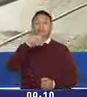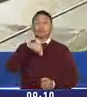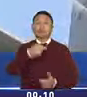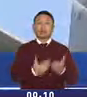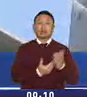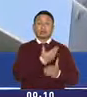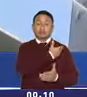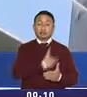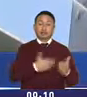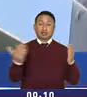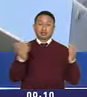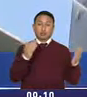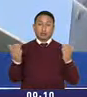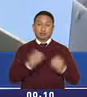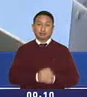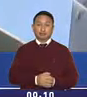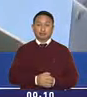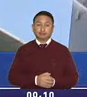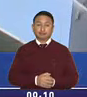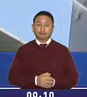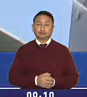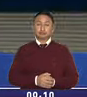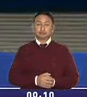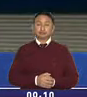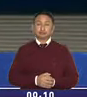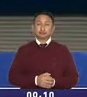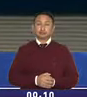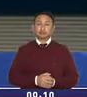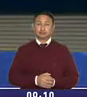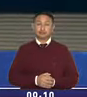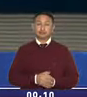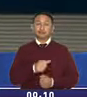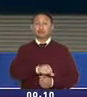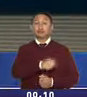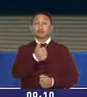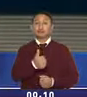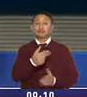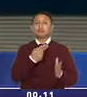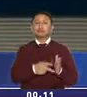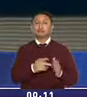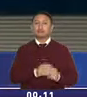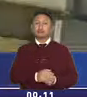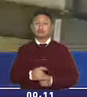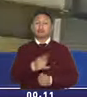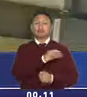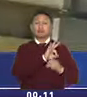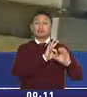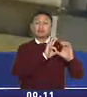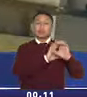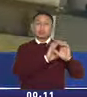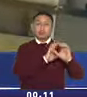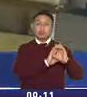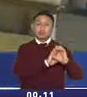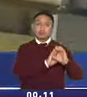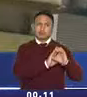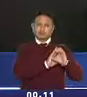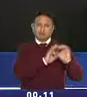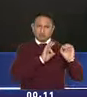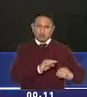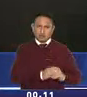quien asuma la presidencia temporal del órgano en mención. De otra parte, lo que sucede con el Consejo de Participación Ciudadana y Control